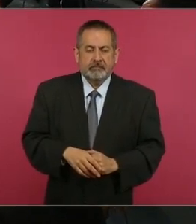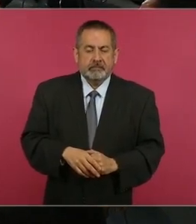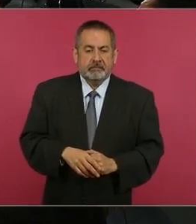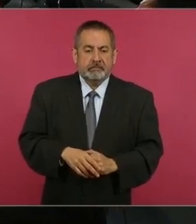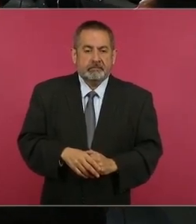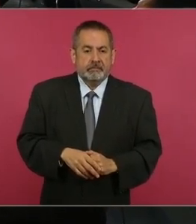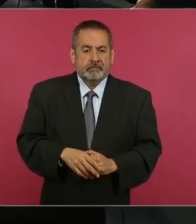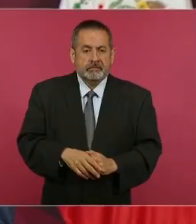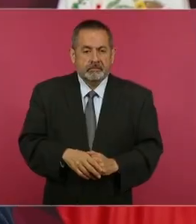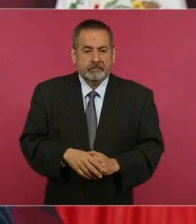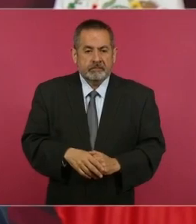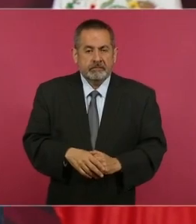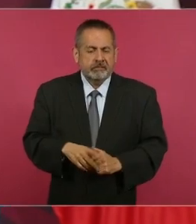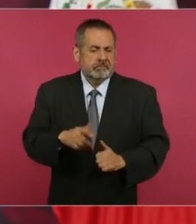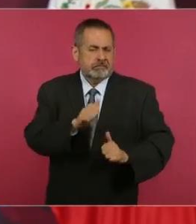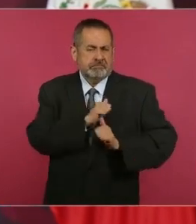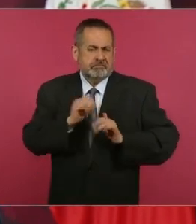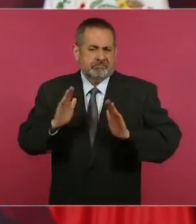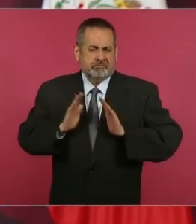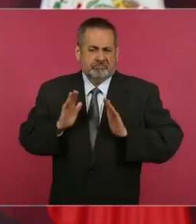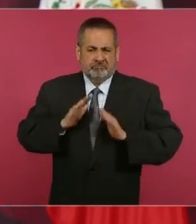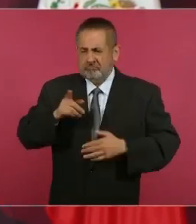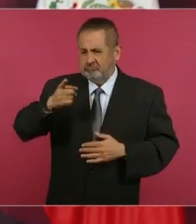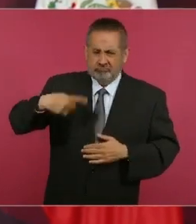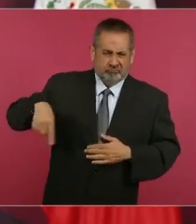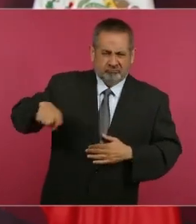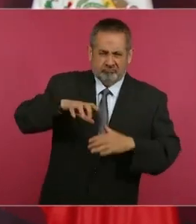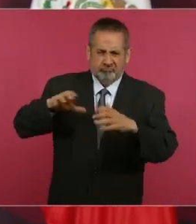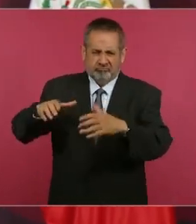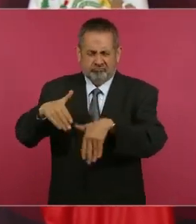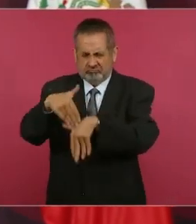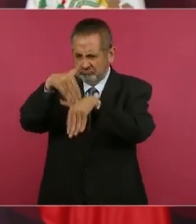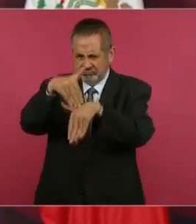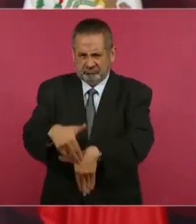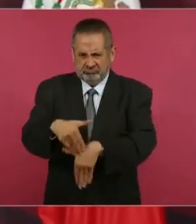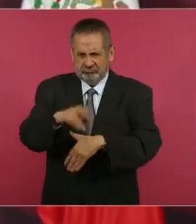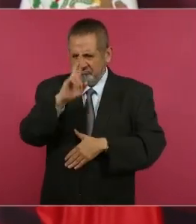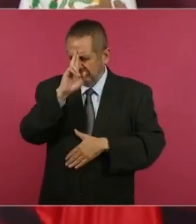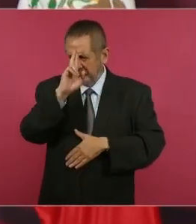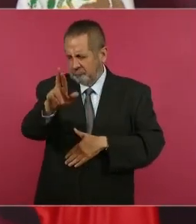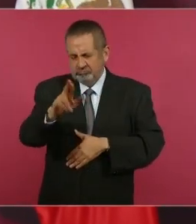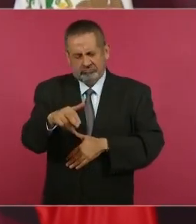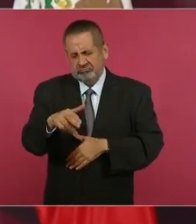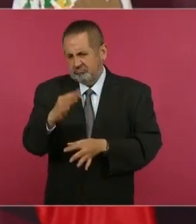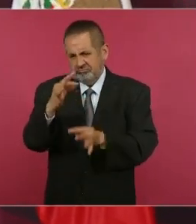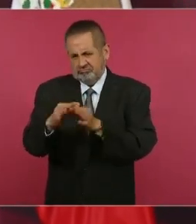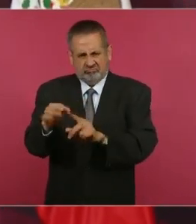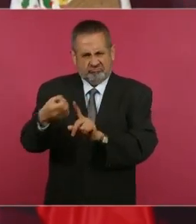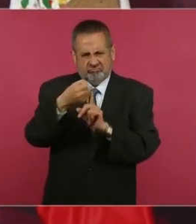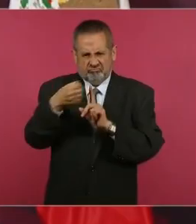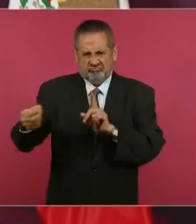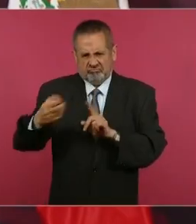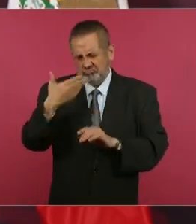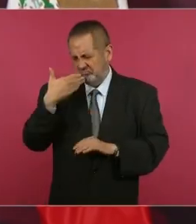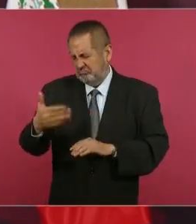en el caso de las Fuerzas Armadas son muy leales, muy institucionales,